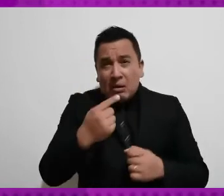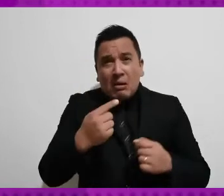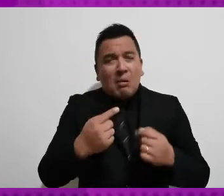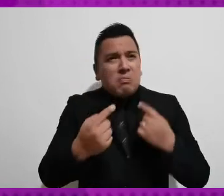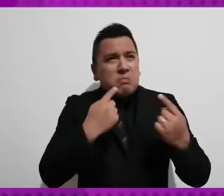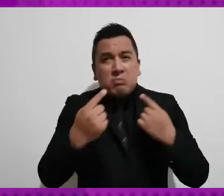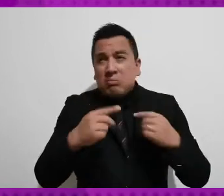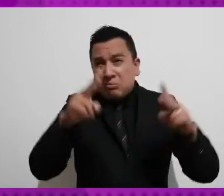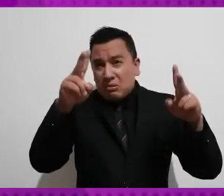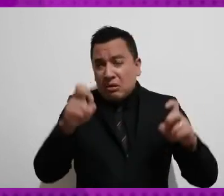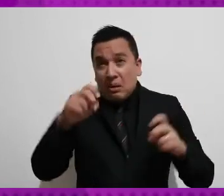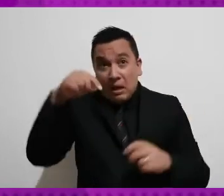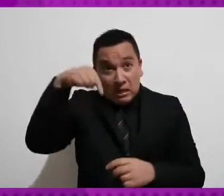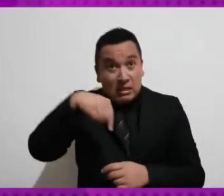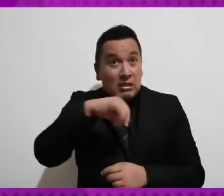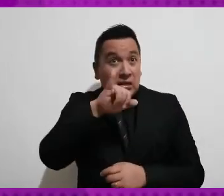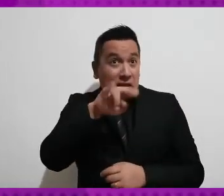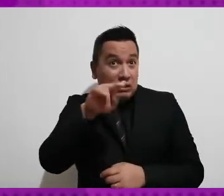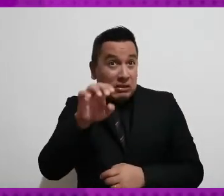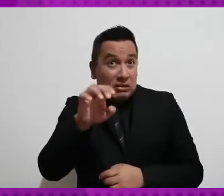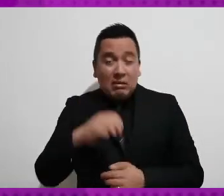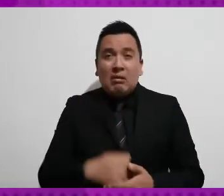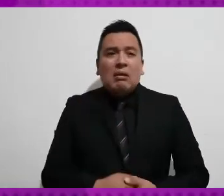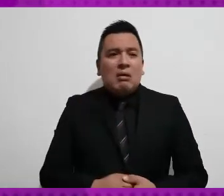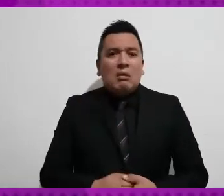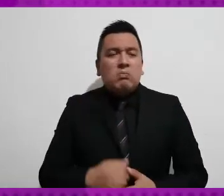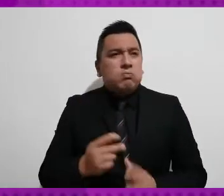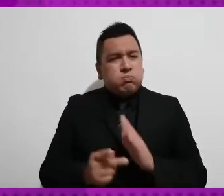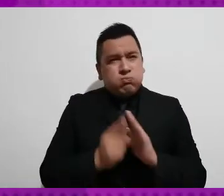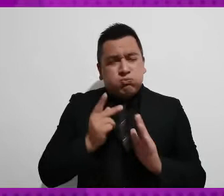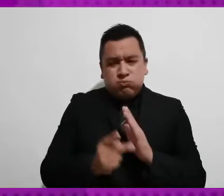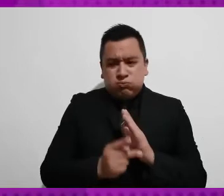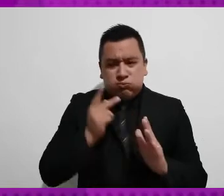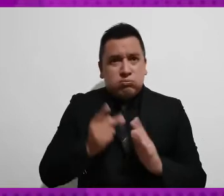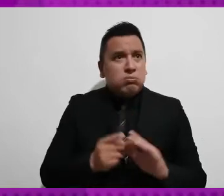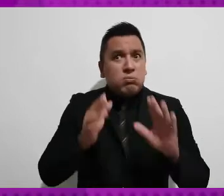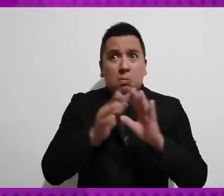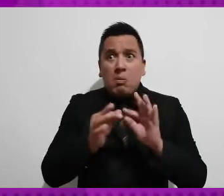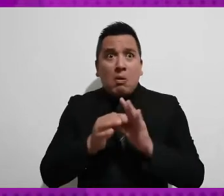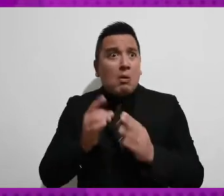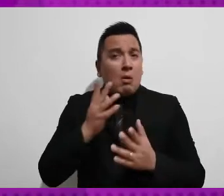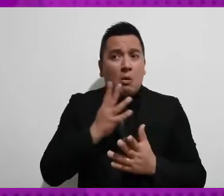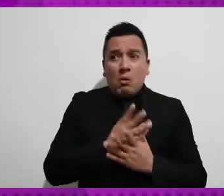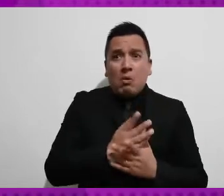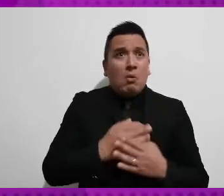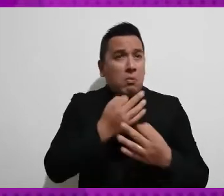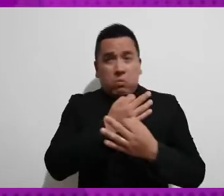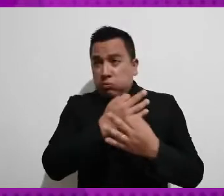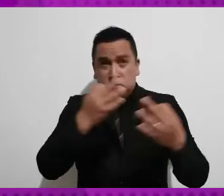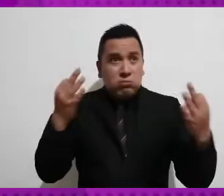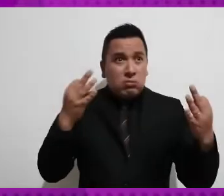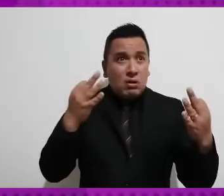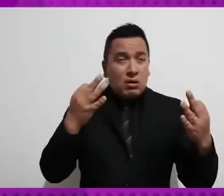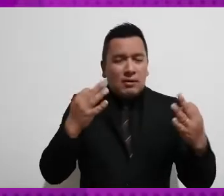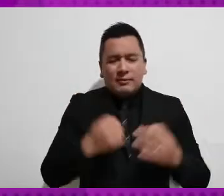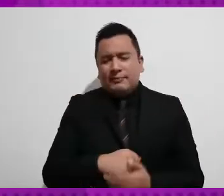tema que en particular el Instituto Nacional Electoral ha retomado no solamente en el discurso y en el diseño de las políticas